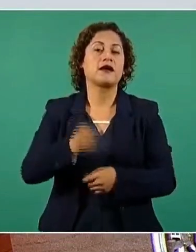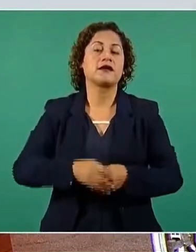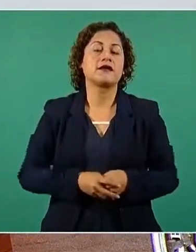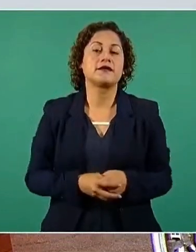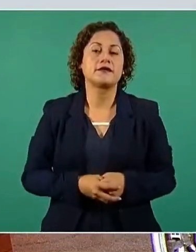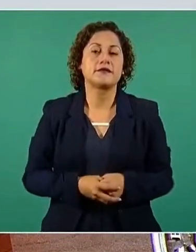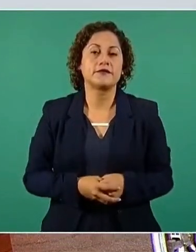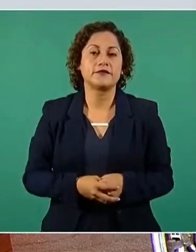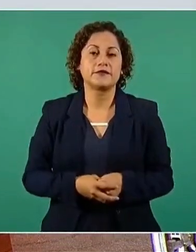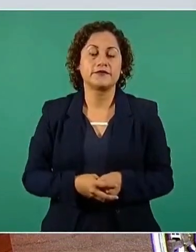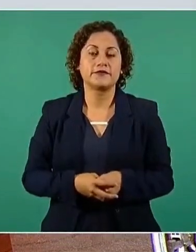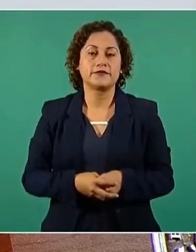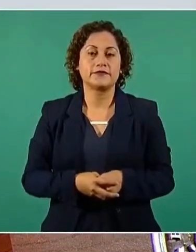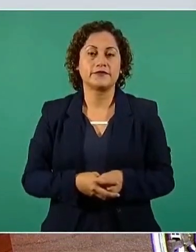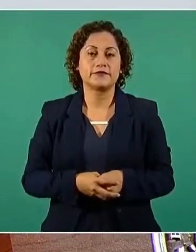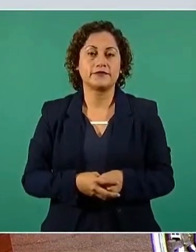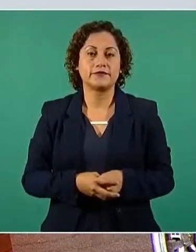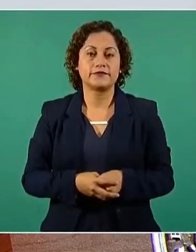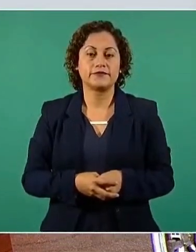se